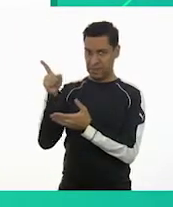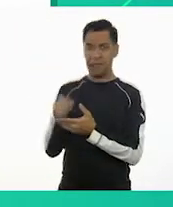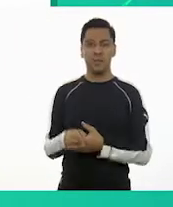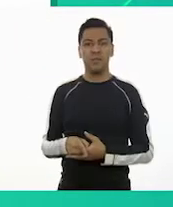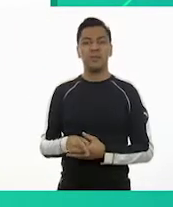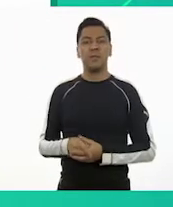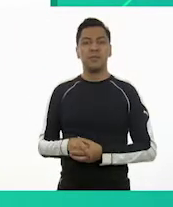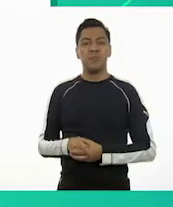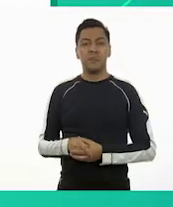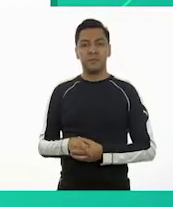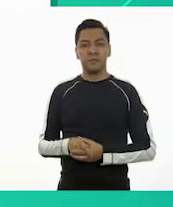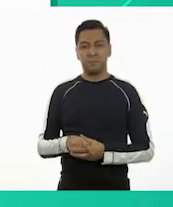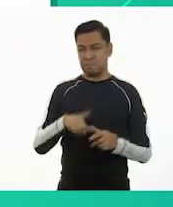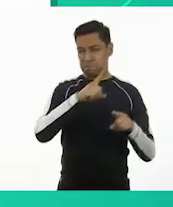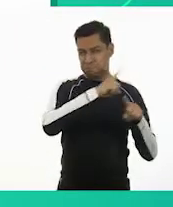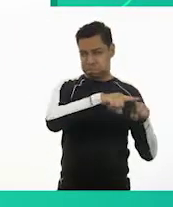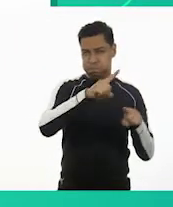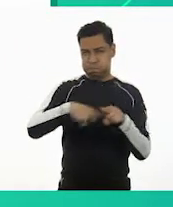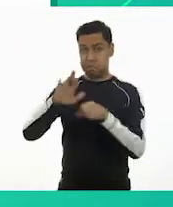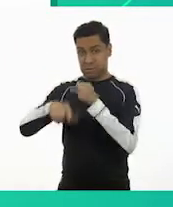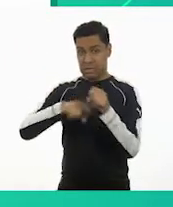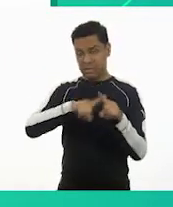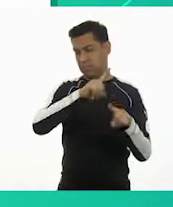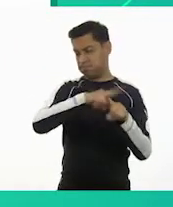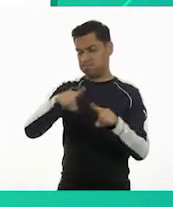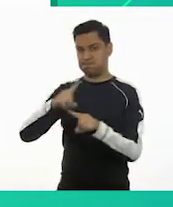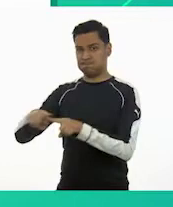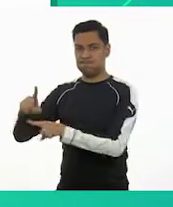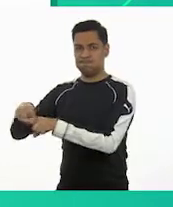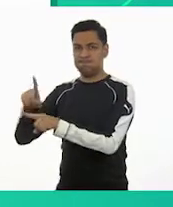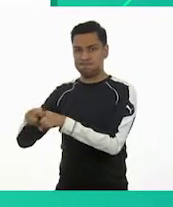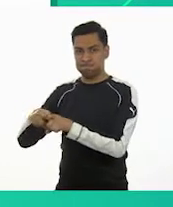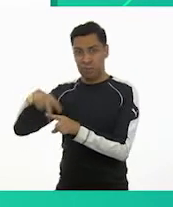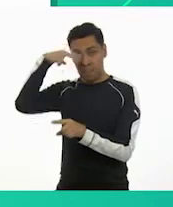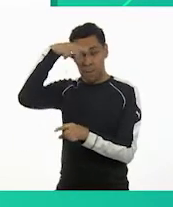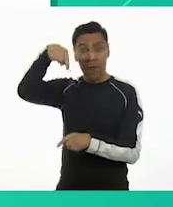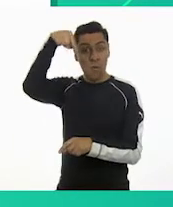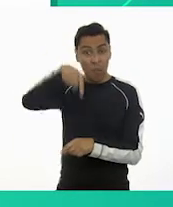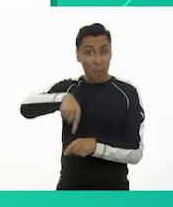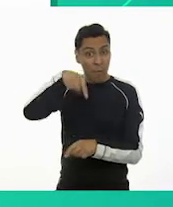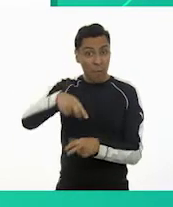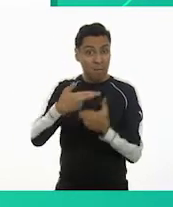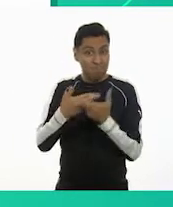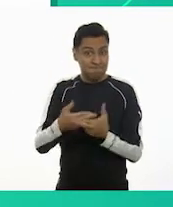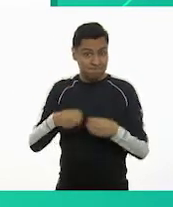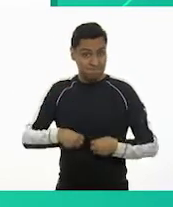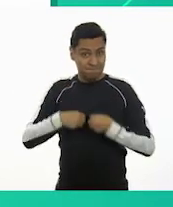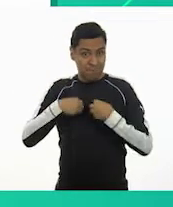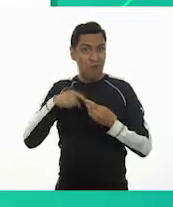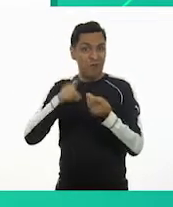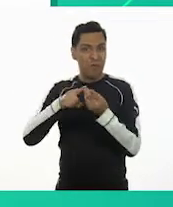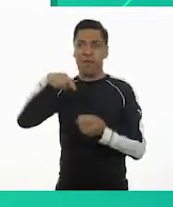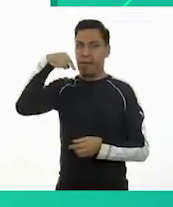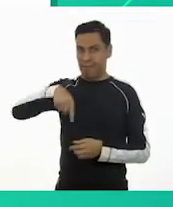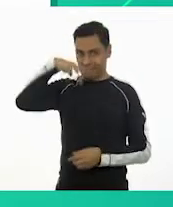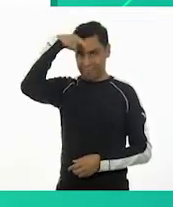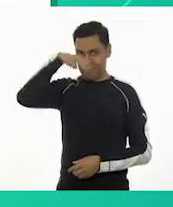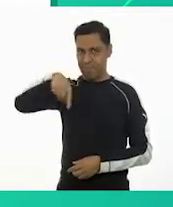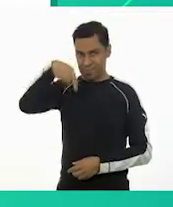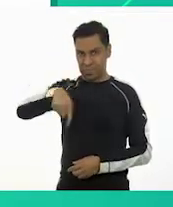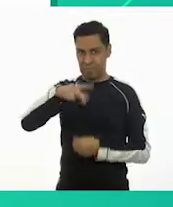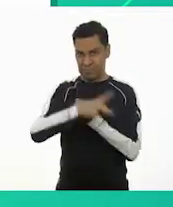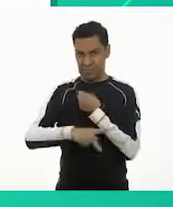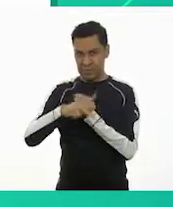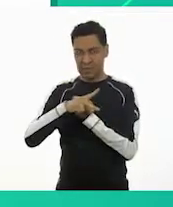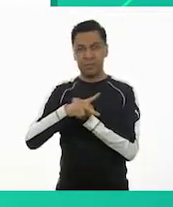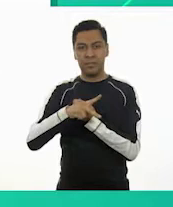amplia diversidad de especies de México está constituida por especies que solo habitan en nuestro país.